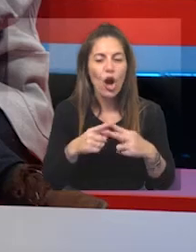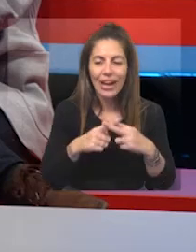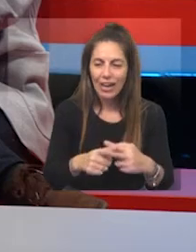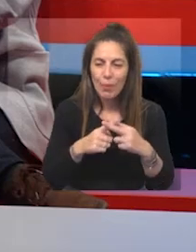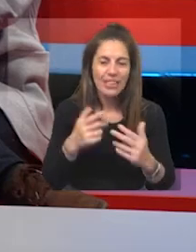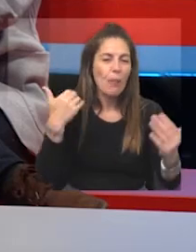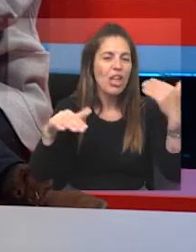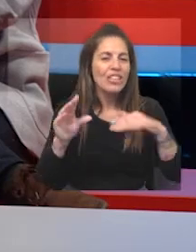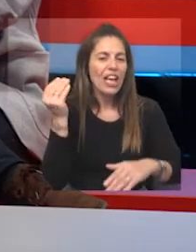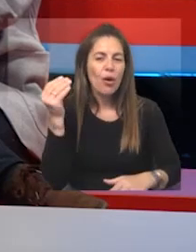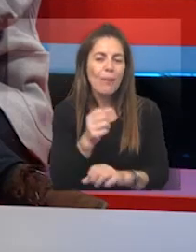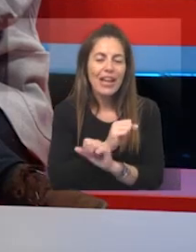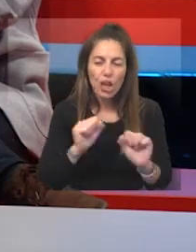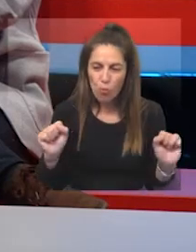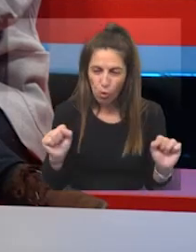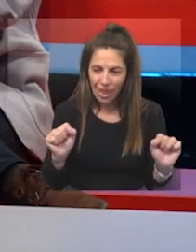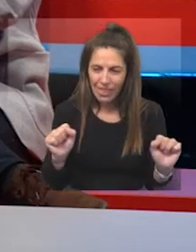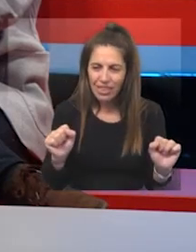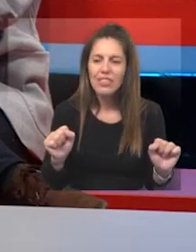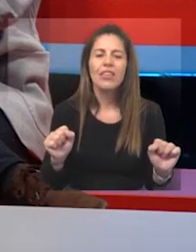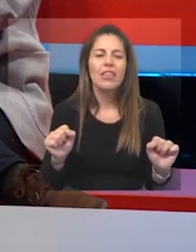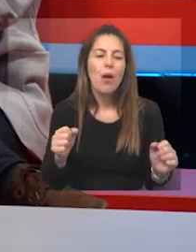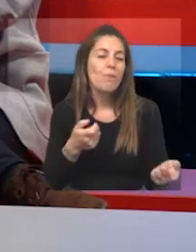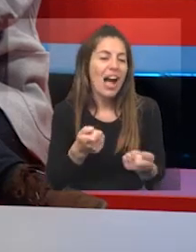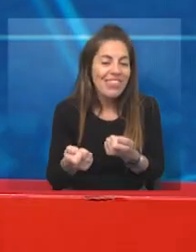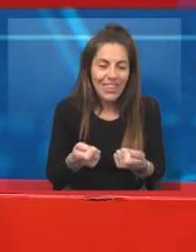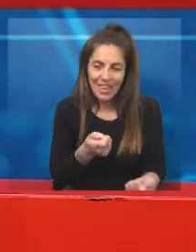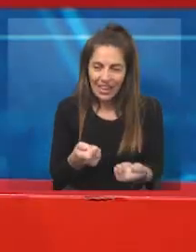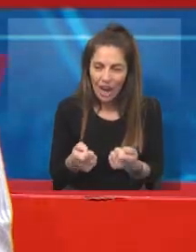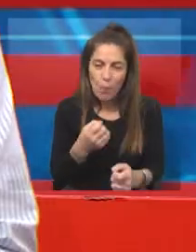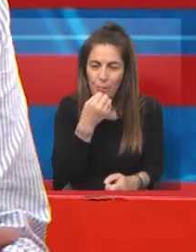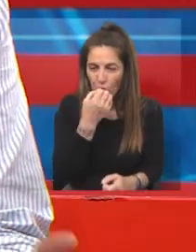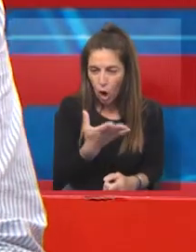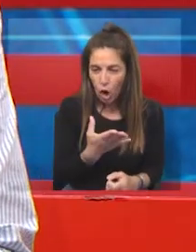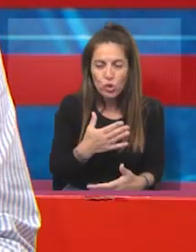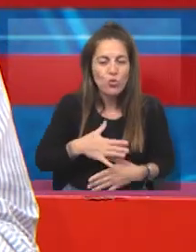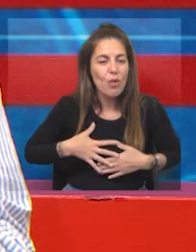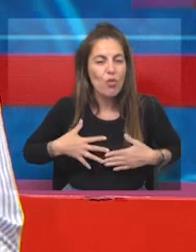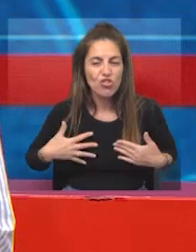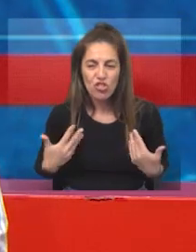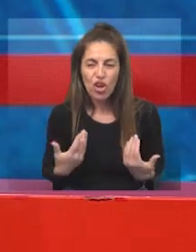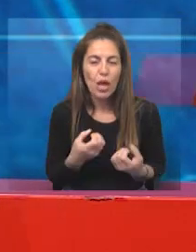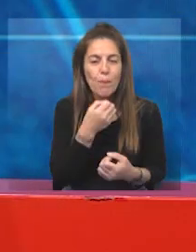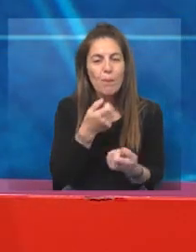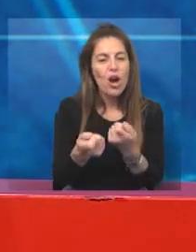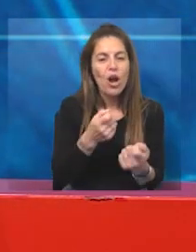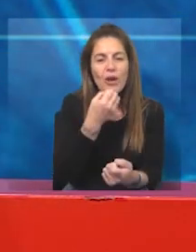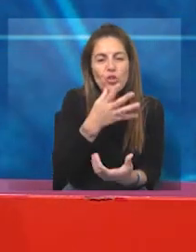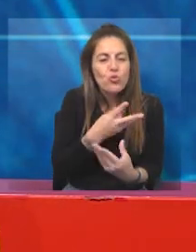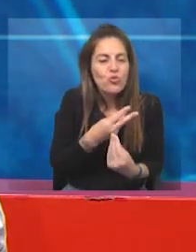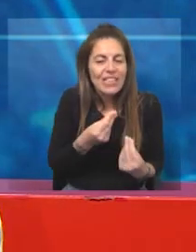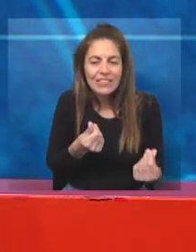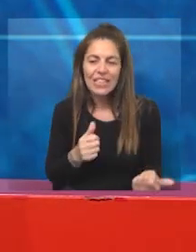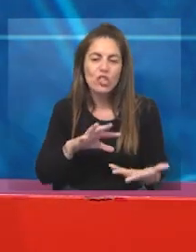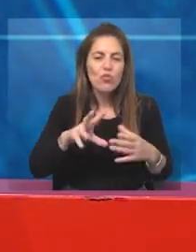para adolescentes y jóvenes para que puedan este de alguna manera manejar eh Mejor sus emociones manejar mejor sus sentires sus